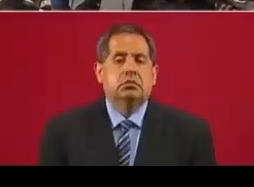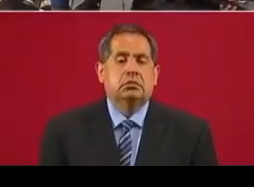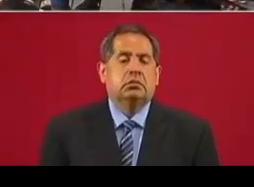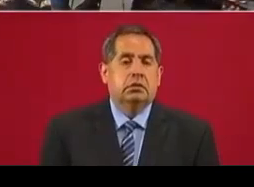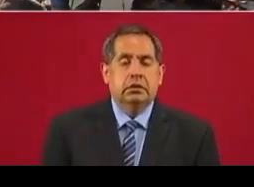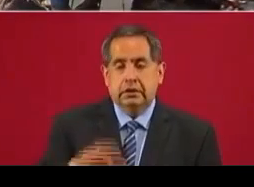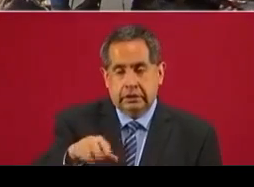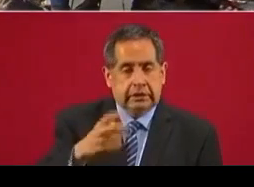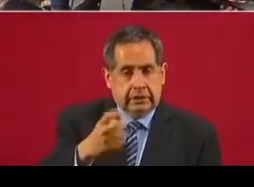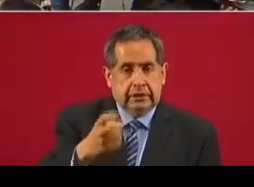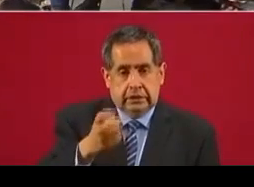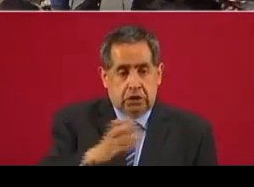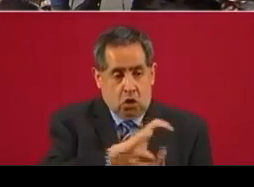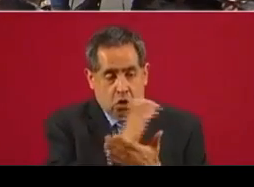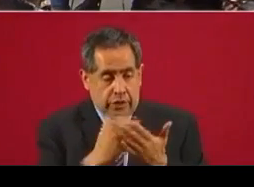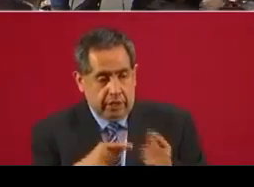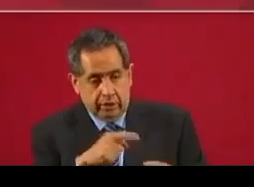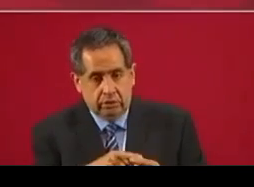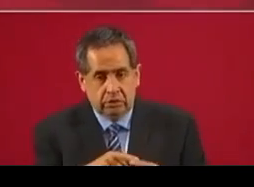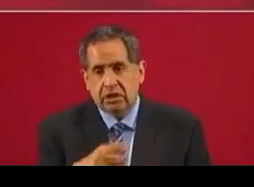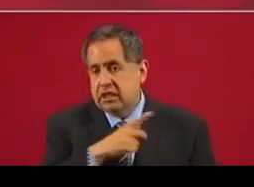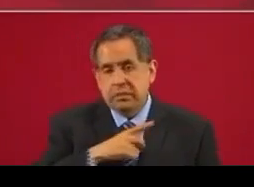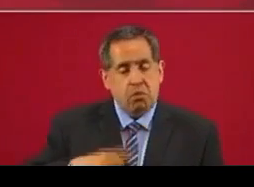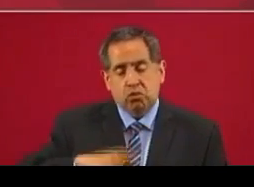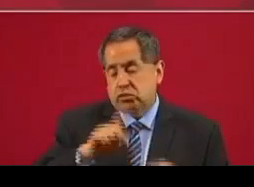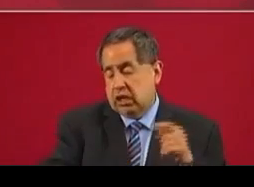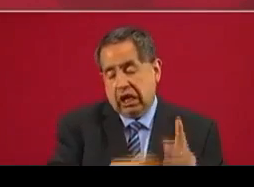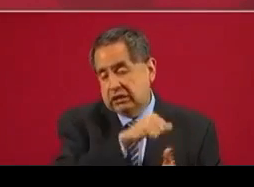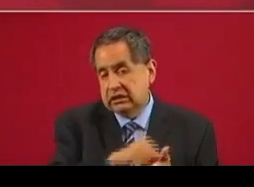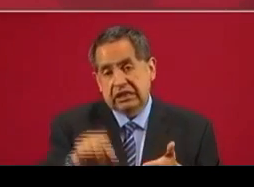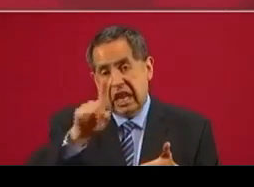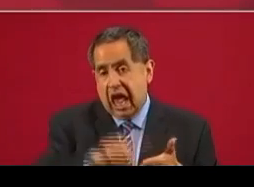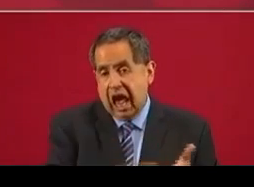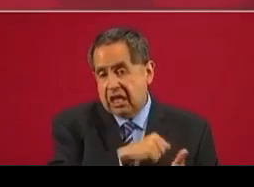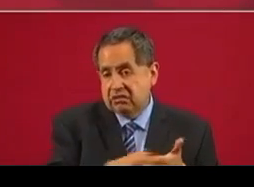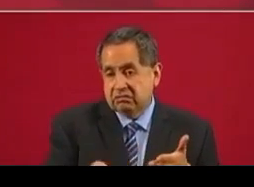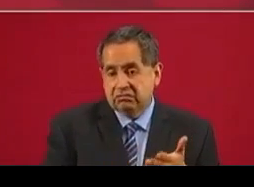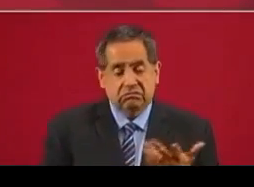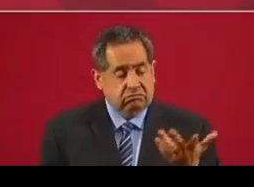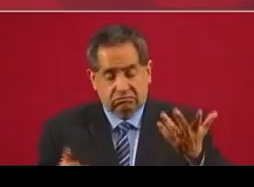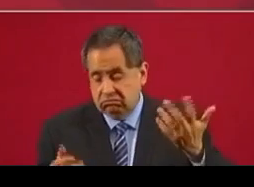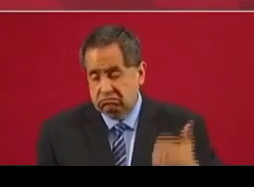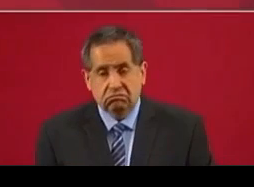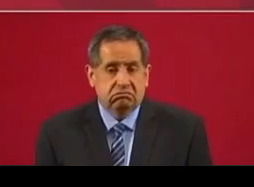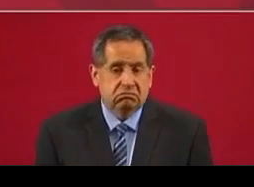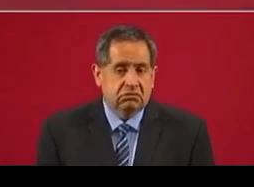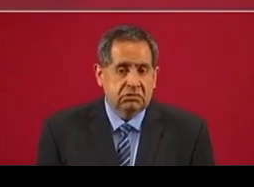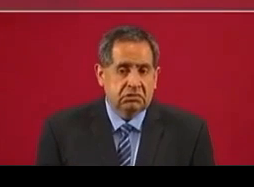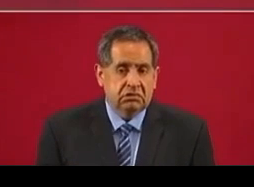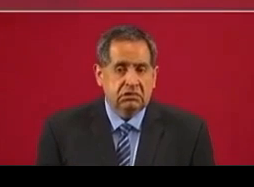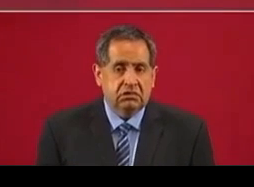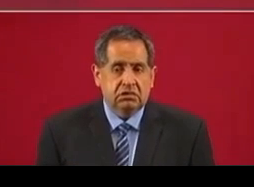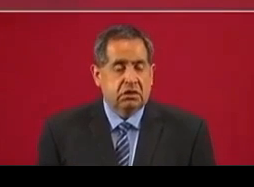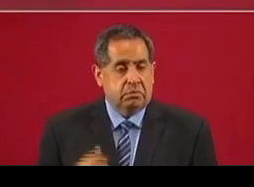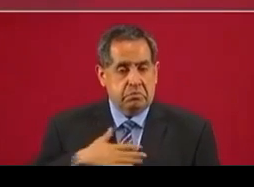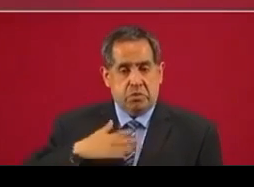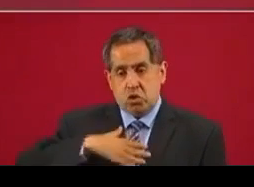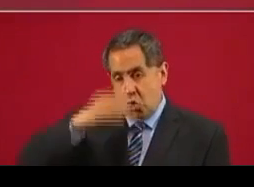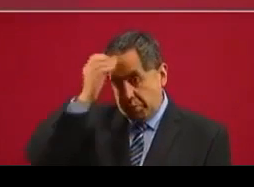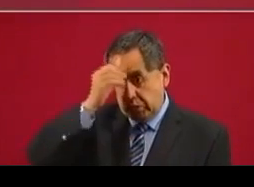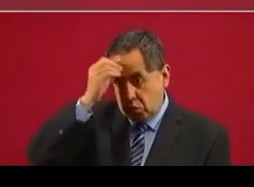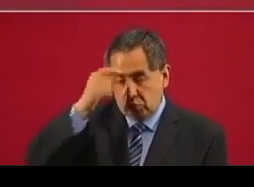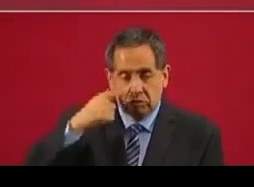ese contrato se tiene que cancelar o sea es opinión